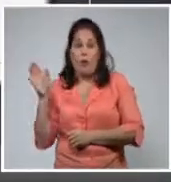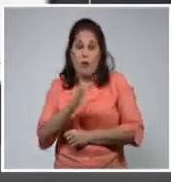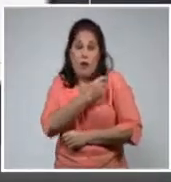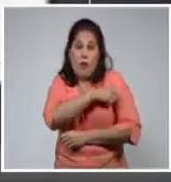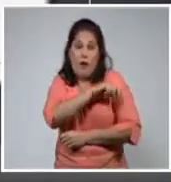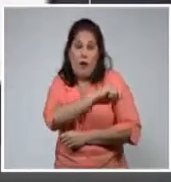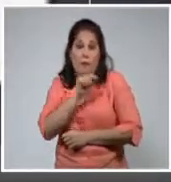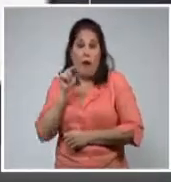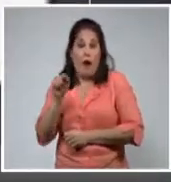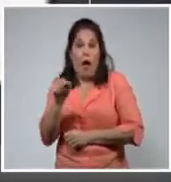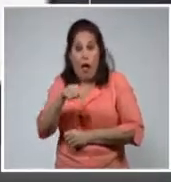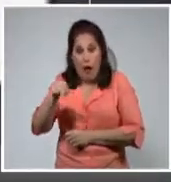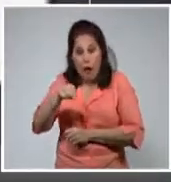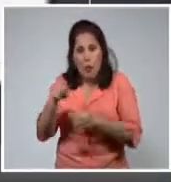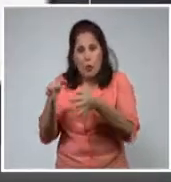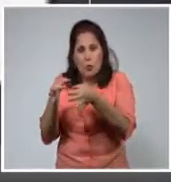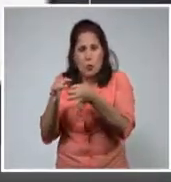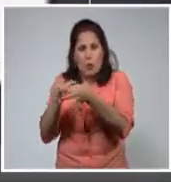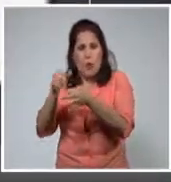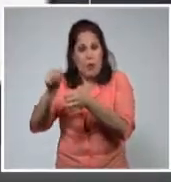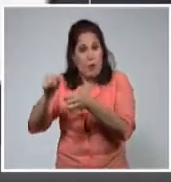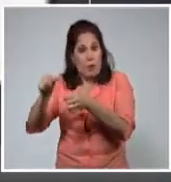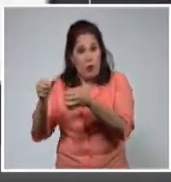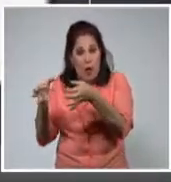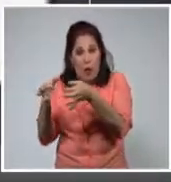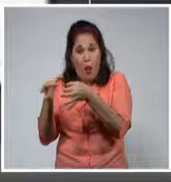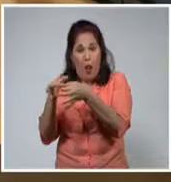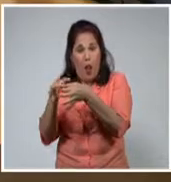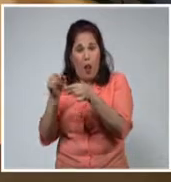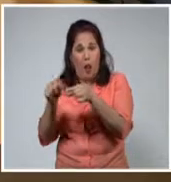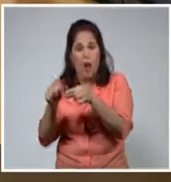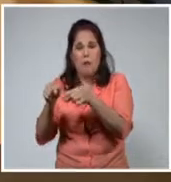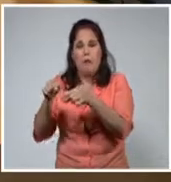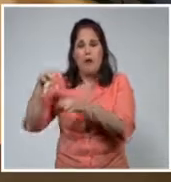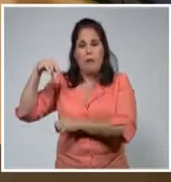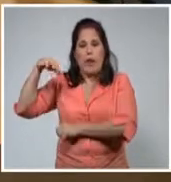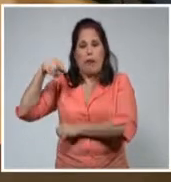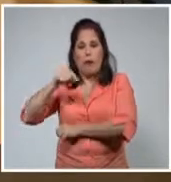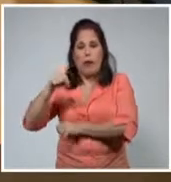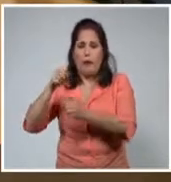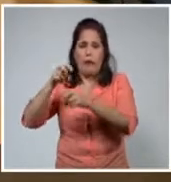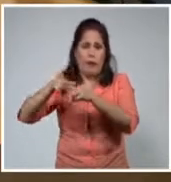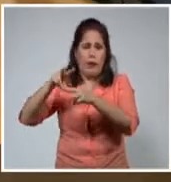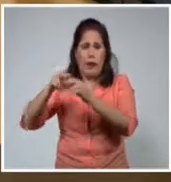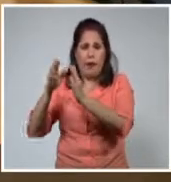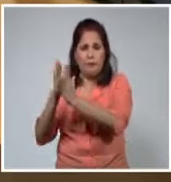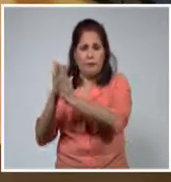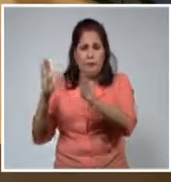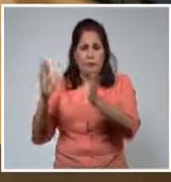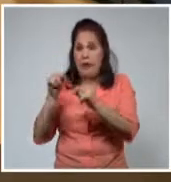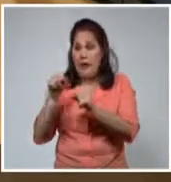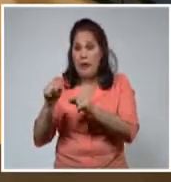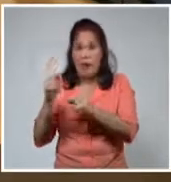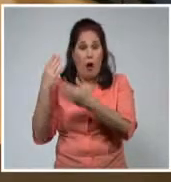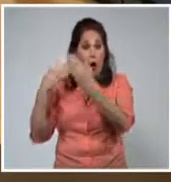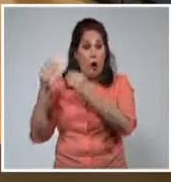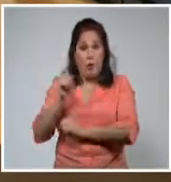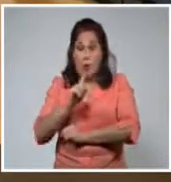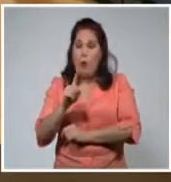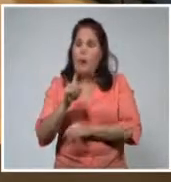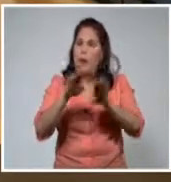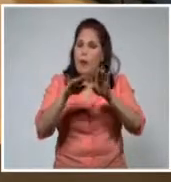un número reducido de estas personas que habitaban en el occidente del país. Esto no ocurrió de